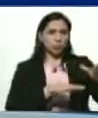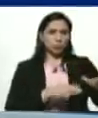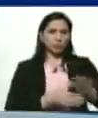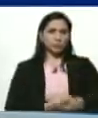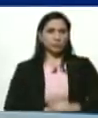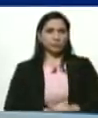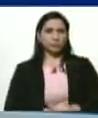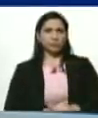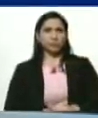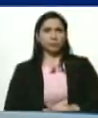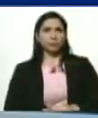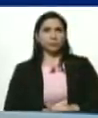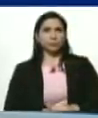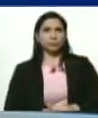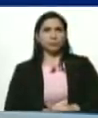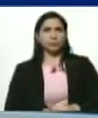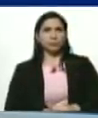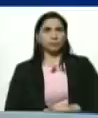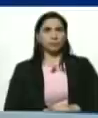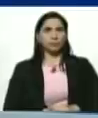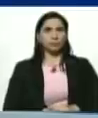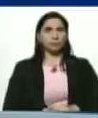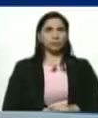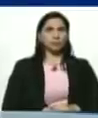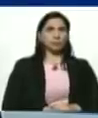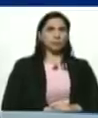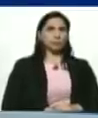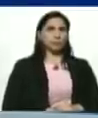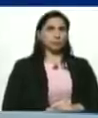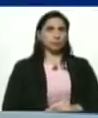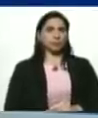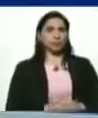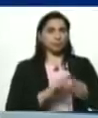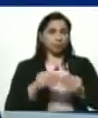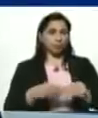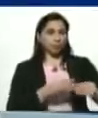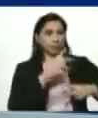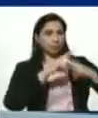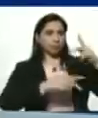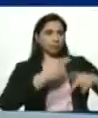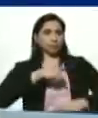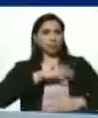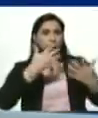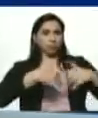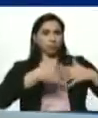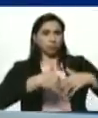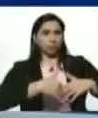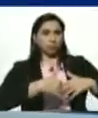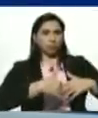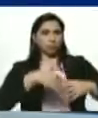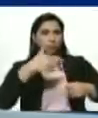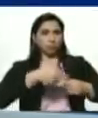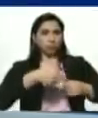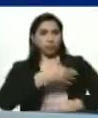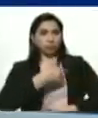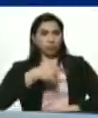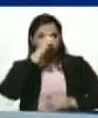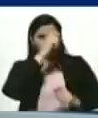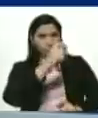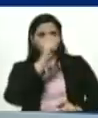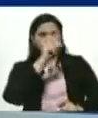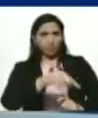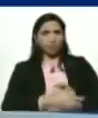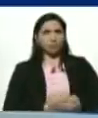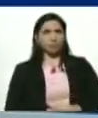en la en la reestructuración productiva de nuestra industria de hidrocarburos quiero hacerle un reconocimiento me